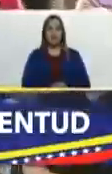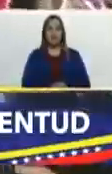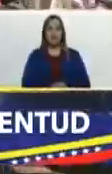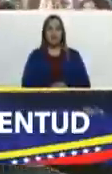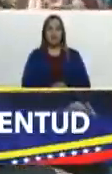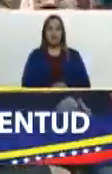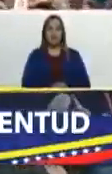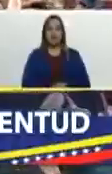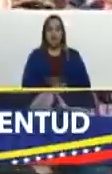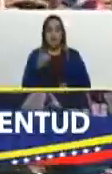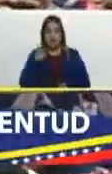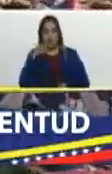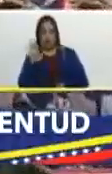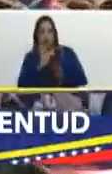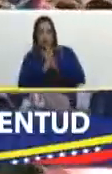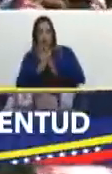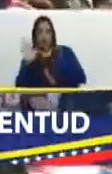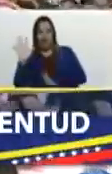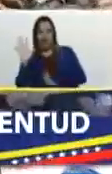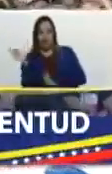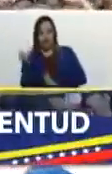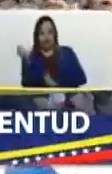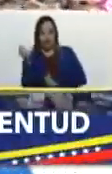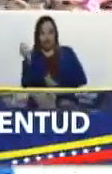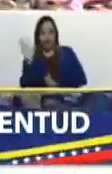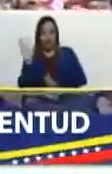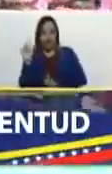A mí me anotan en el quinto punto.